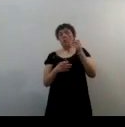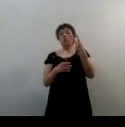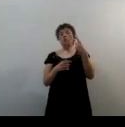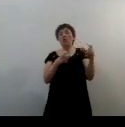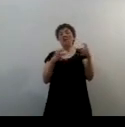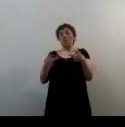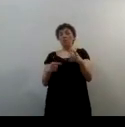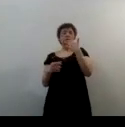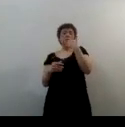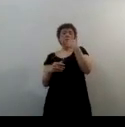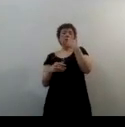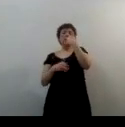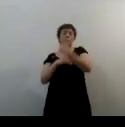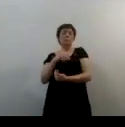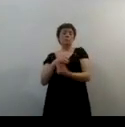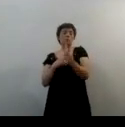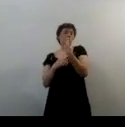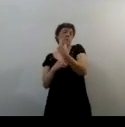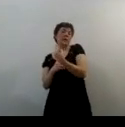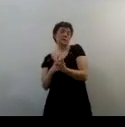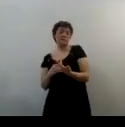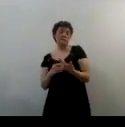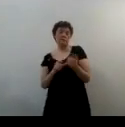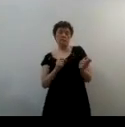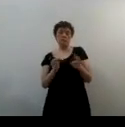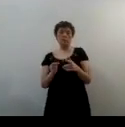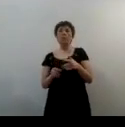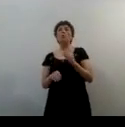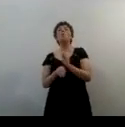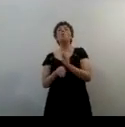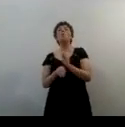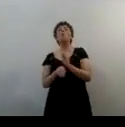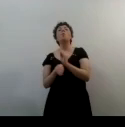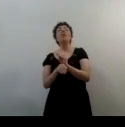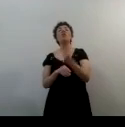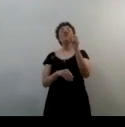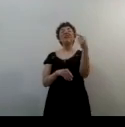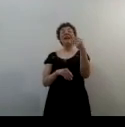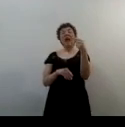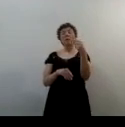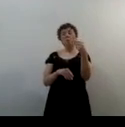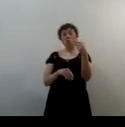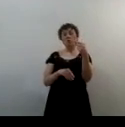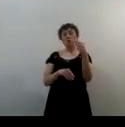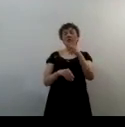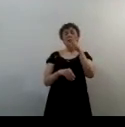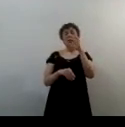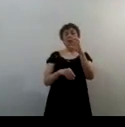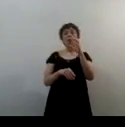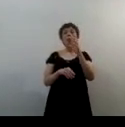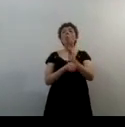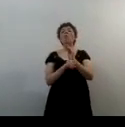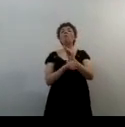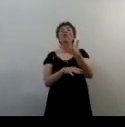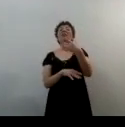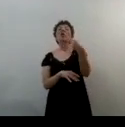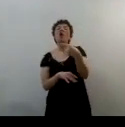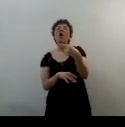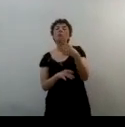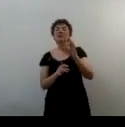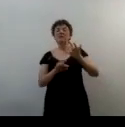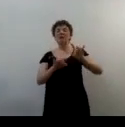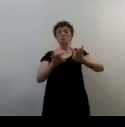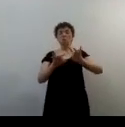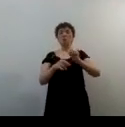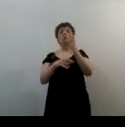dice, cuidado, que de esos 20 gramos de carbohidrato, 5 es azúcar. Y un pan, un cereal, no debería llevar azúcar.